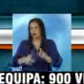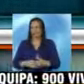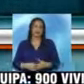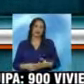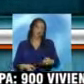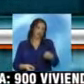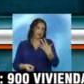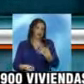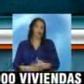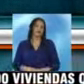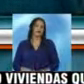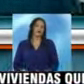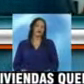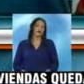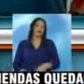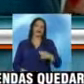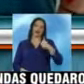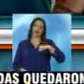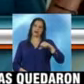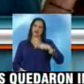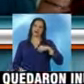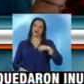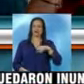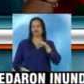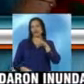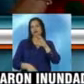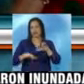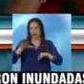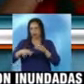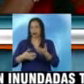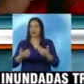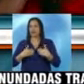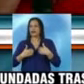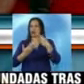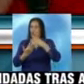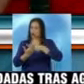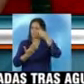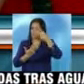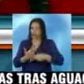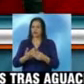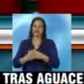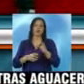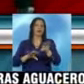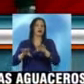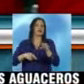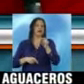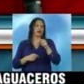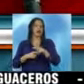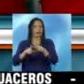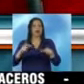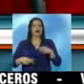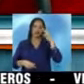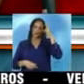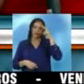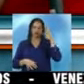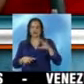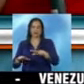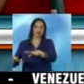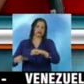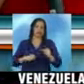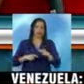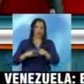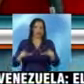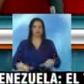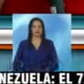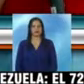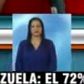en la mañana en su defensa que la municipalidad de Punta Hermosa tenía un proyecto para realizar en el lugar y es por eso que los retiraban de la zona. ¿Eso es